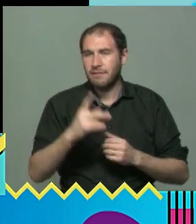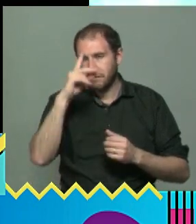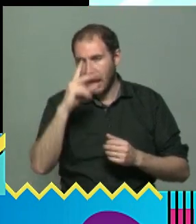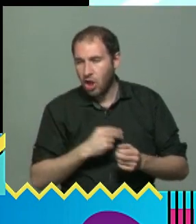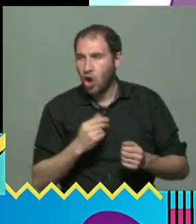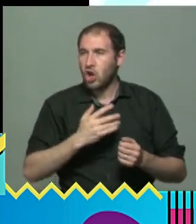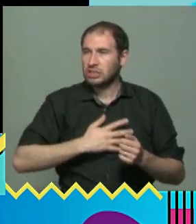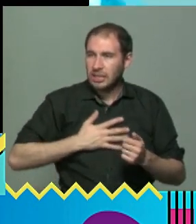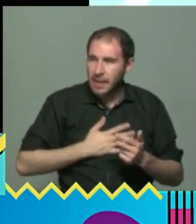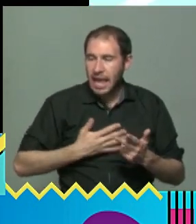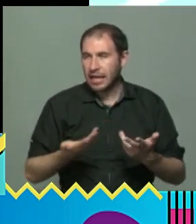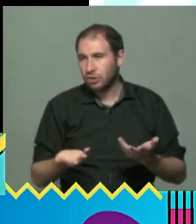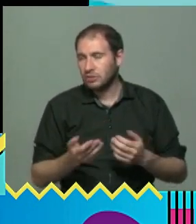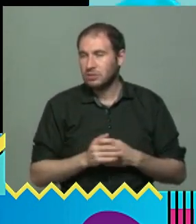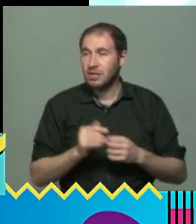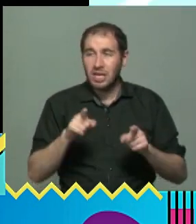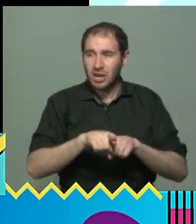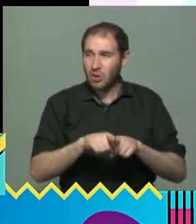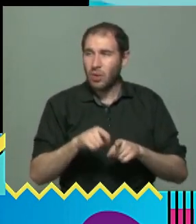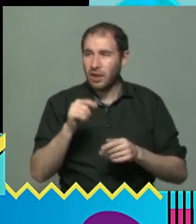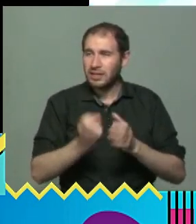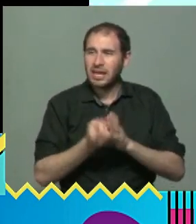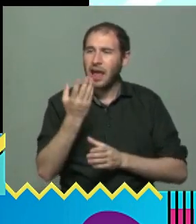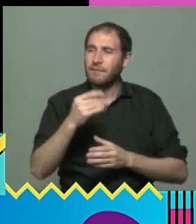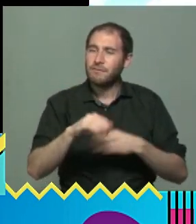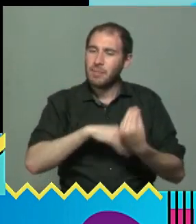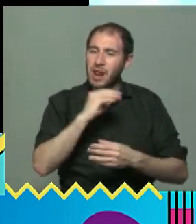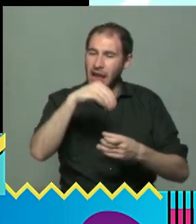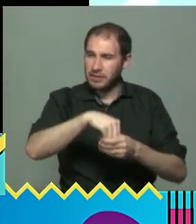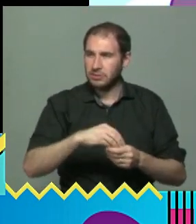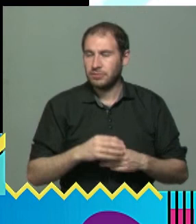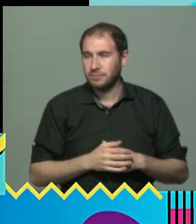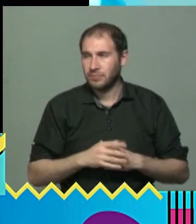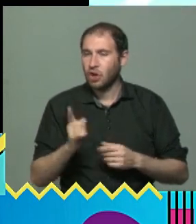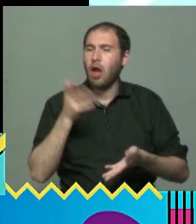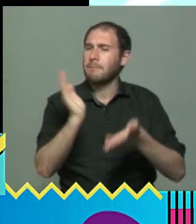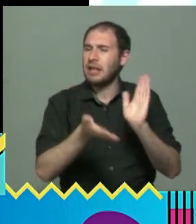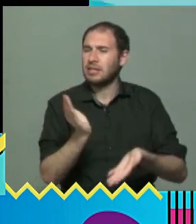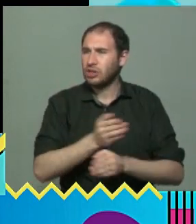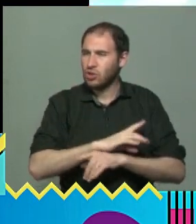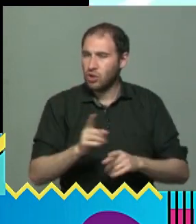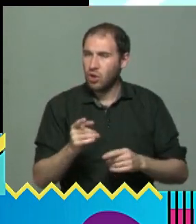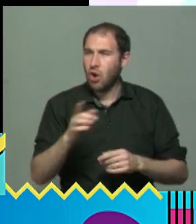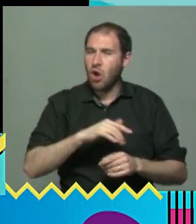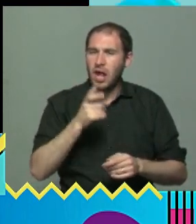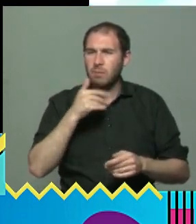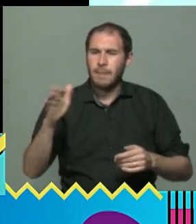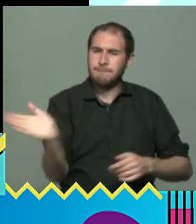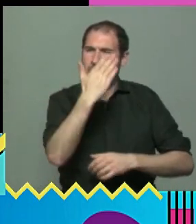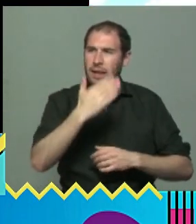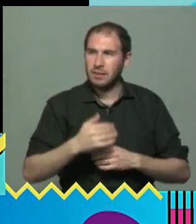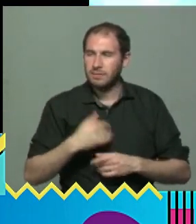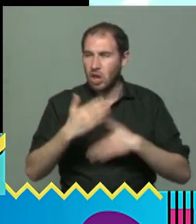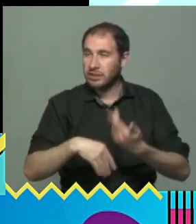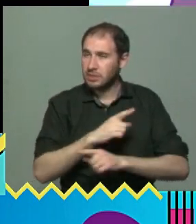valores, sentimientos, y creo que es lo mismo que también se tiene que generar en la familia. O sea, no el maltrato o responder con un cachetón a un